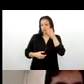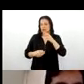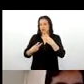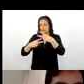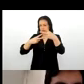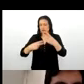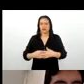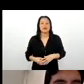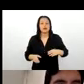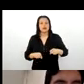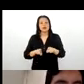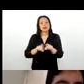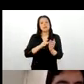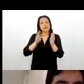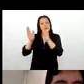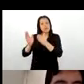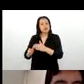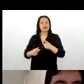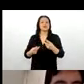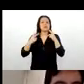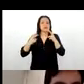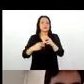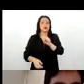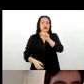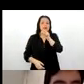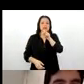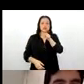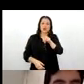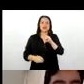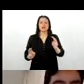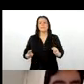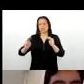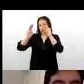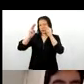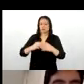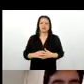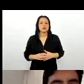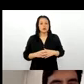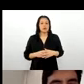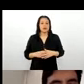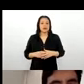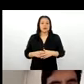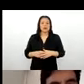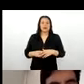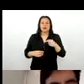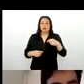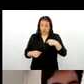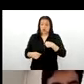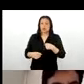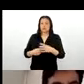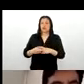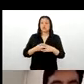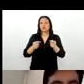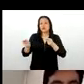Por otro lado, tenemos, bueno, el Santuario Histórico Machu Picchu, desde el Cernán, nosotros administramos la red de